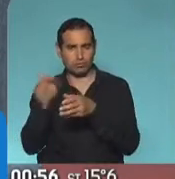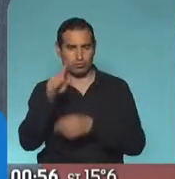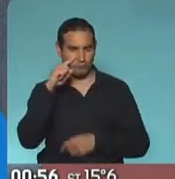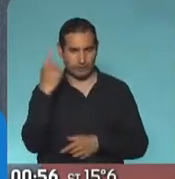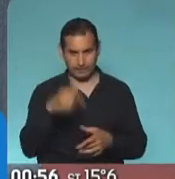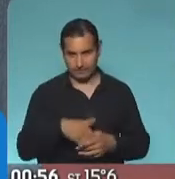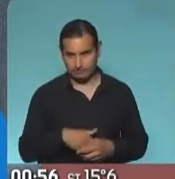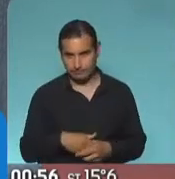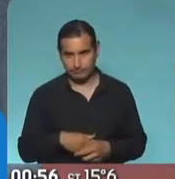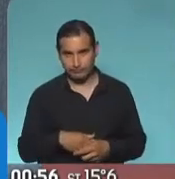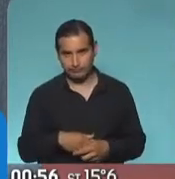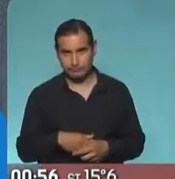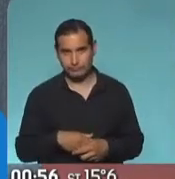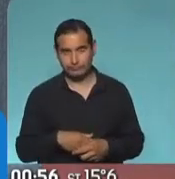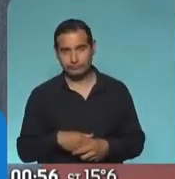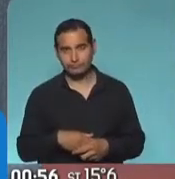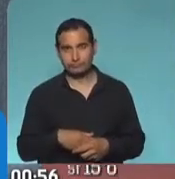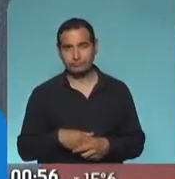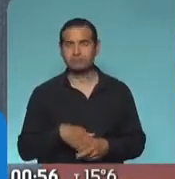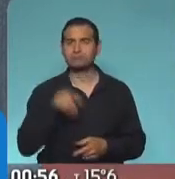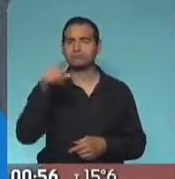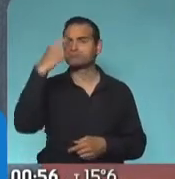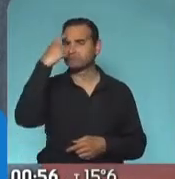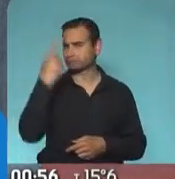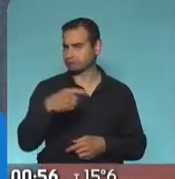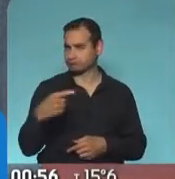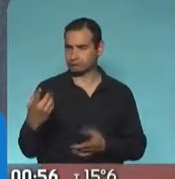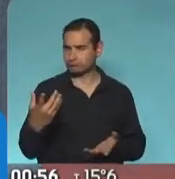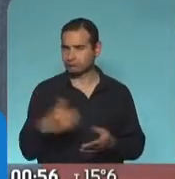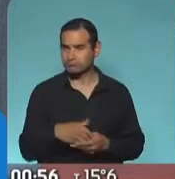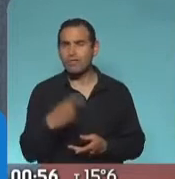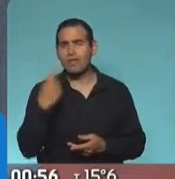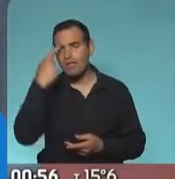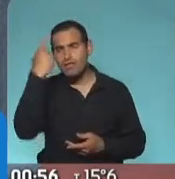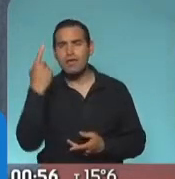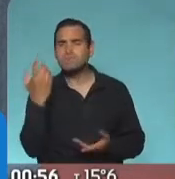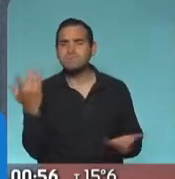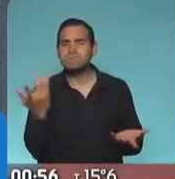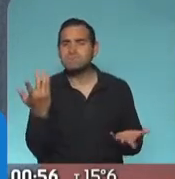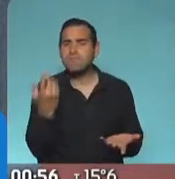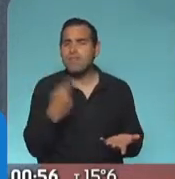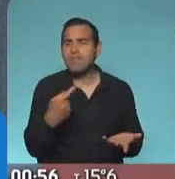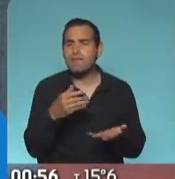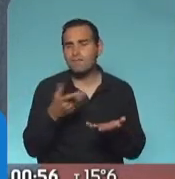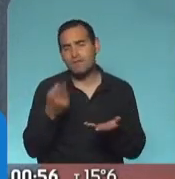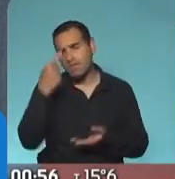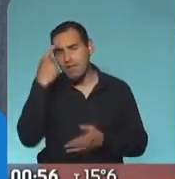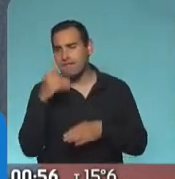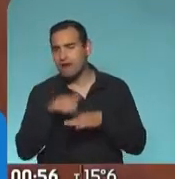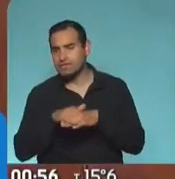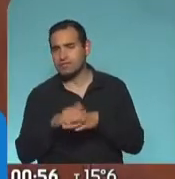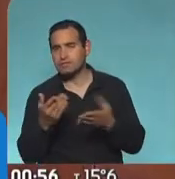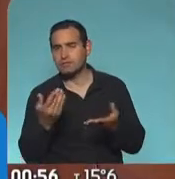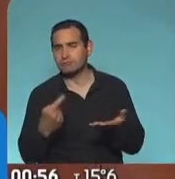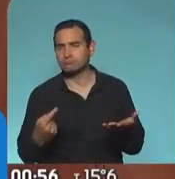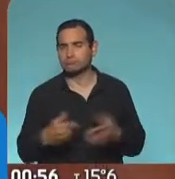fernández en que están pensando realmente que quique ideas básicas hay más allá